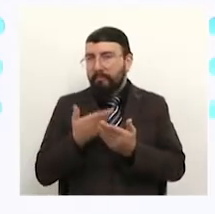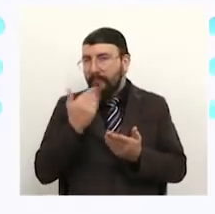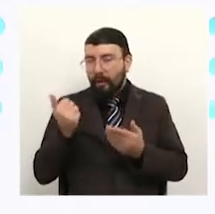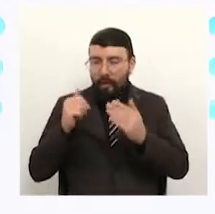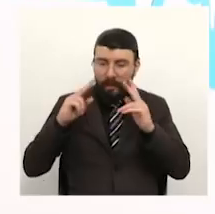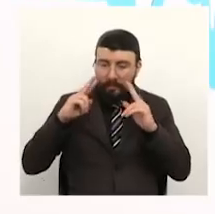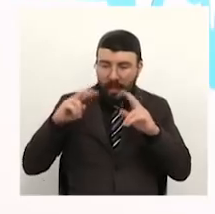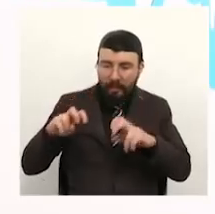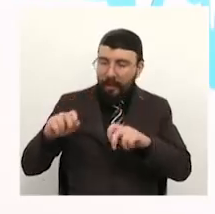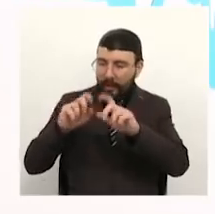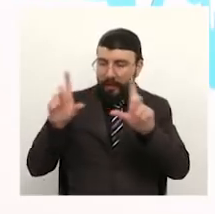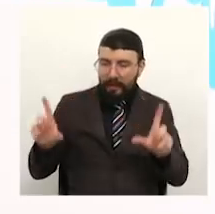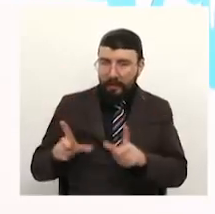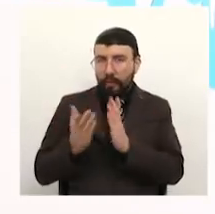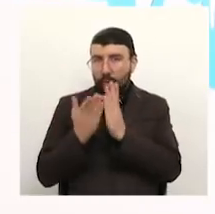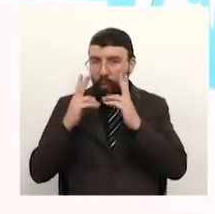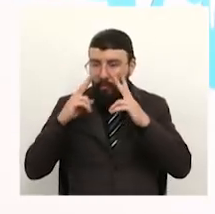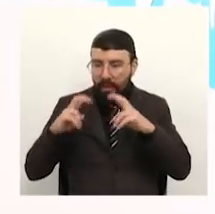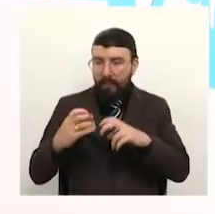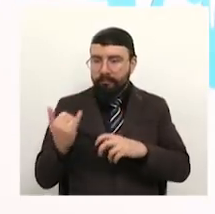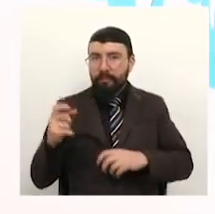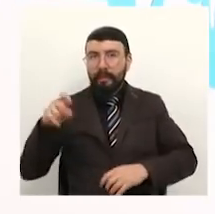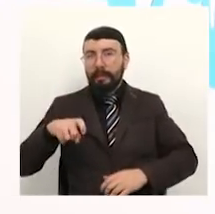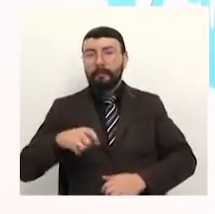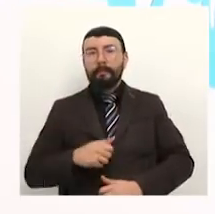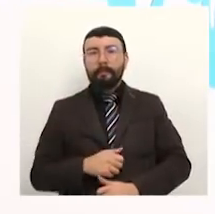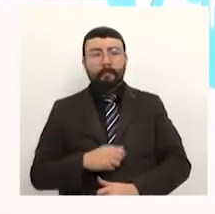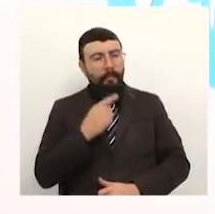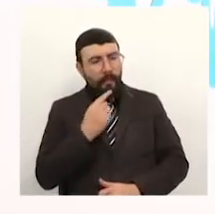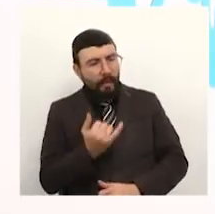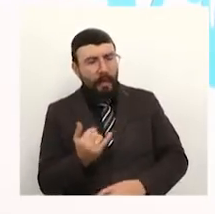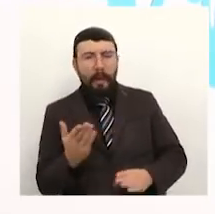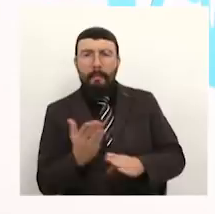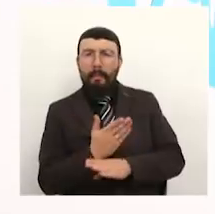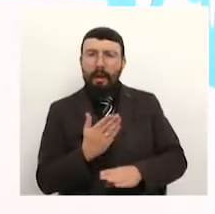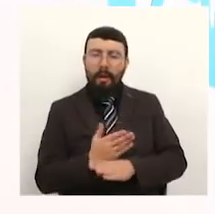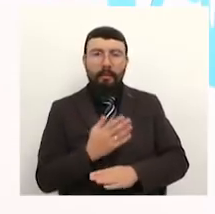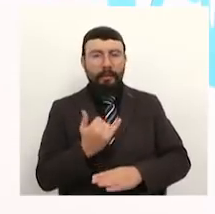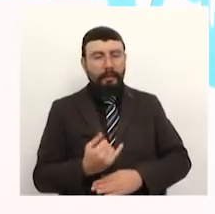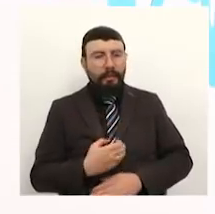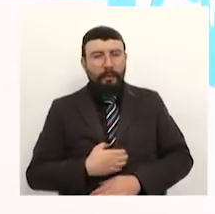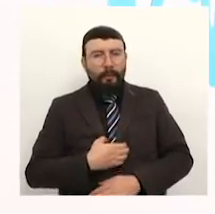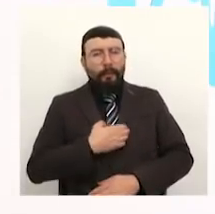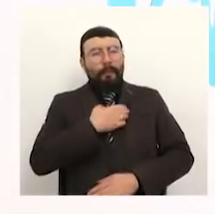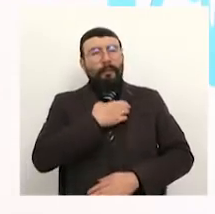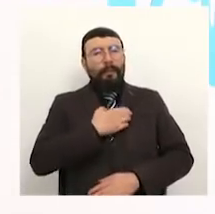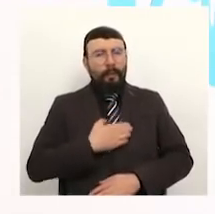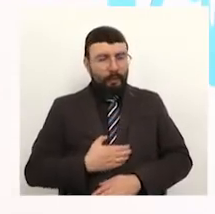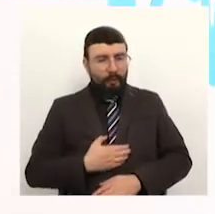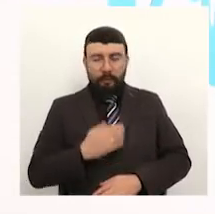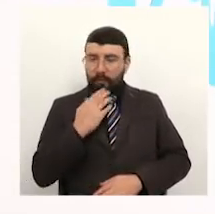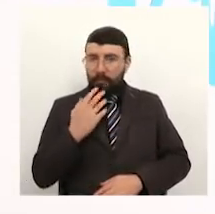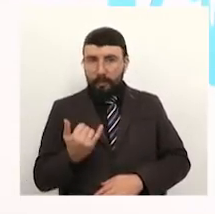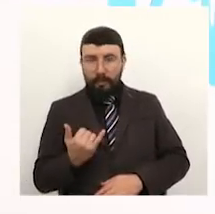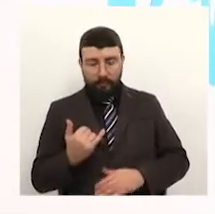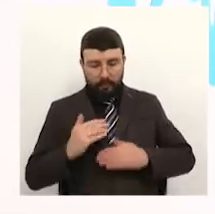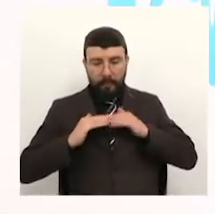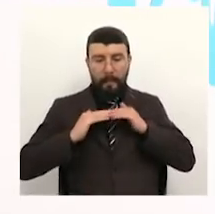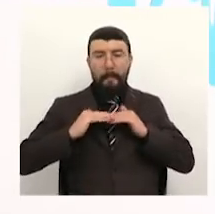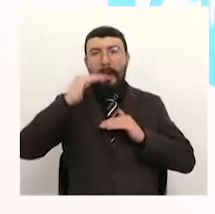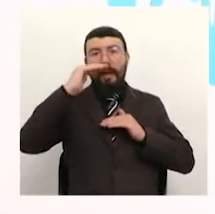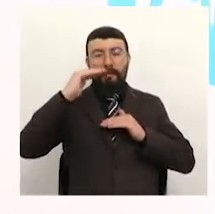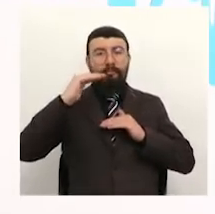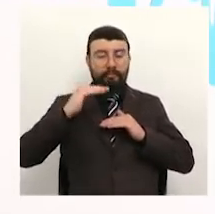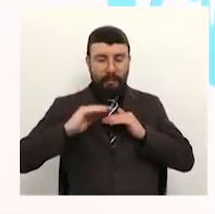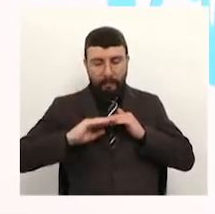y es el problema de reflujo usted ahorita dividida antes de las vías respiratorias en altas y en bajos y